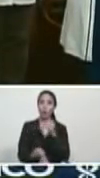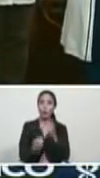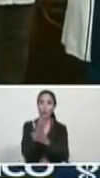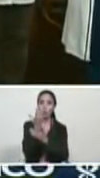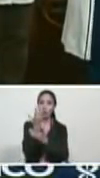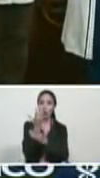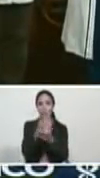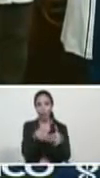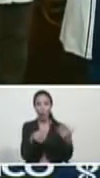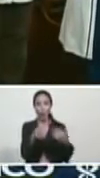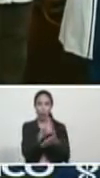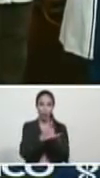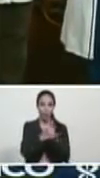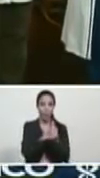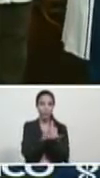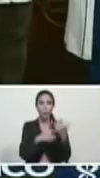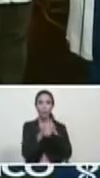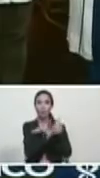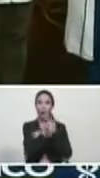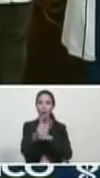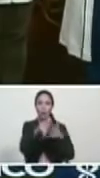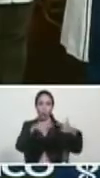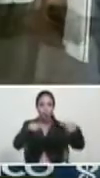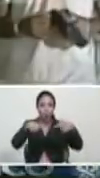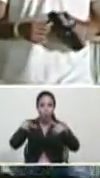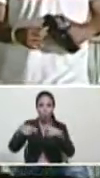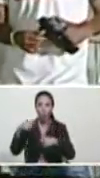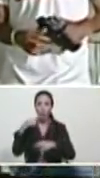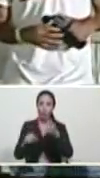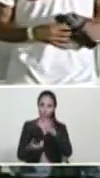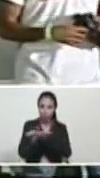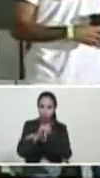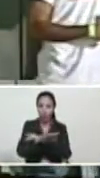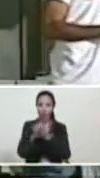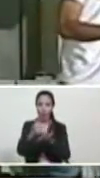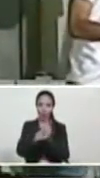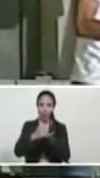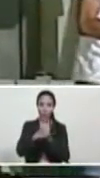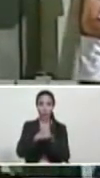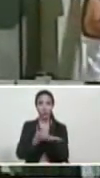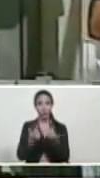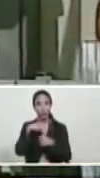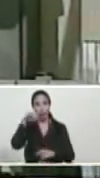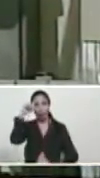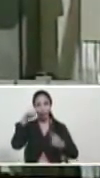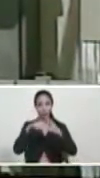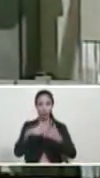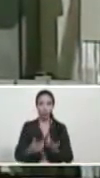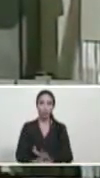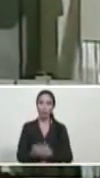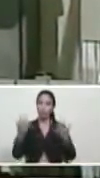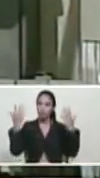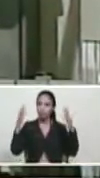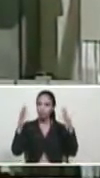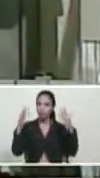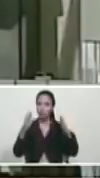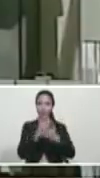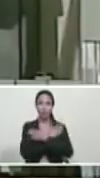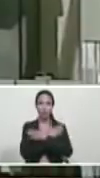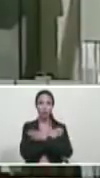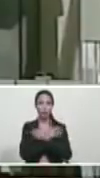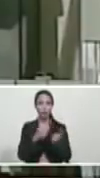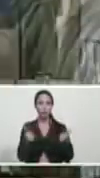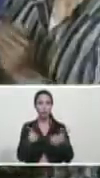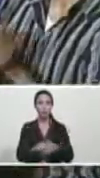área de atención integral, y estamos trabajando en ello, presidente. Muy bien, la felicito. Desde aquí un aplauso a